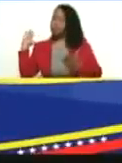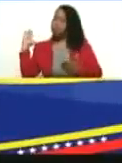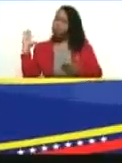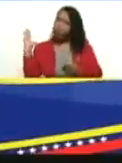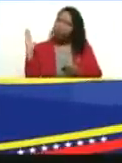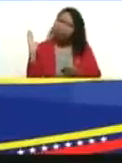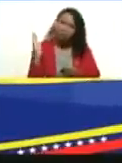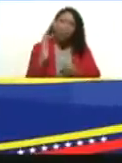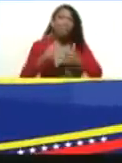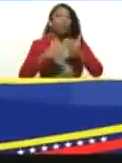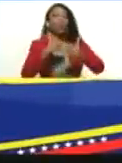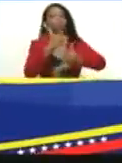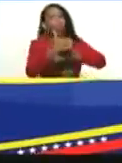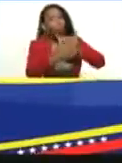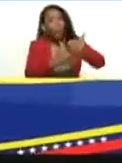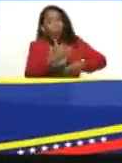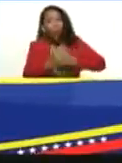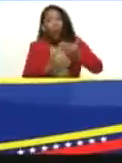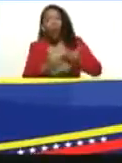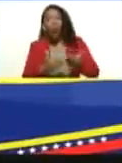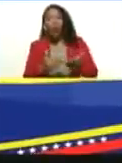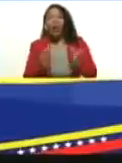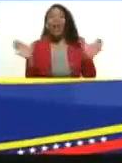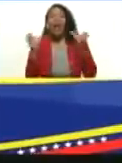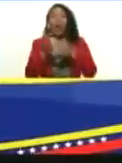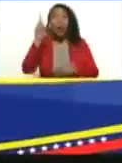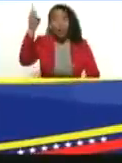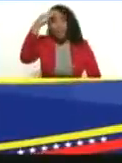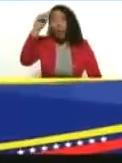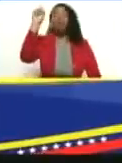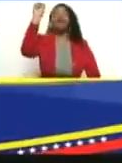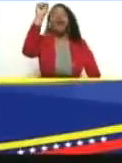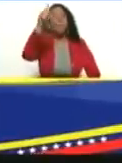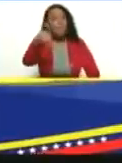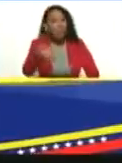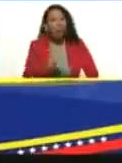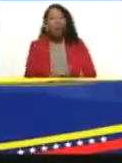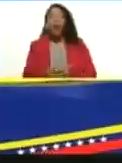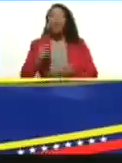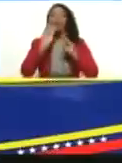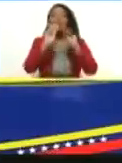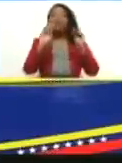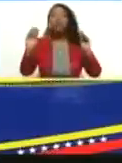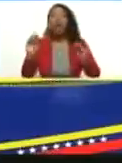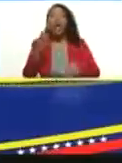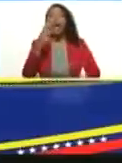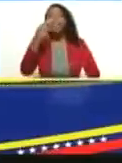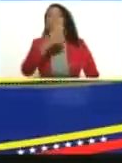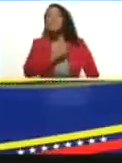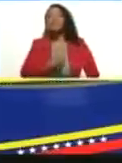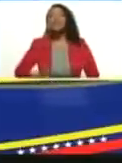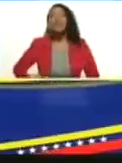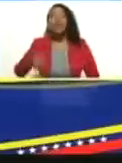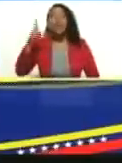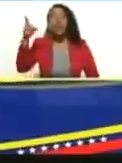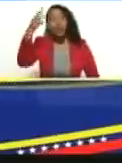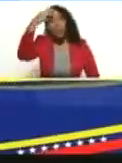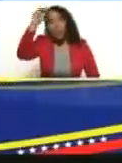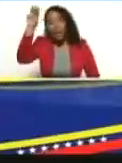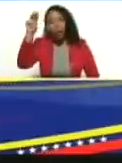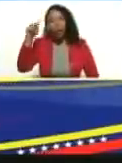trayectoria y la Cumbre de México convocada por el presidente Andrés Manuel López Obrador